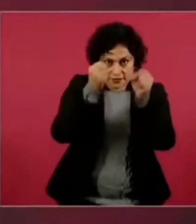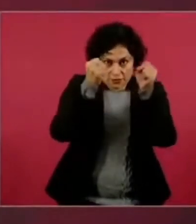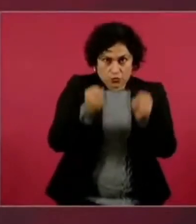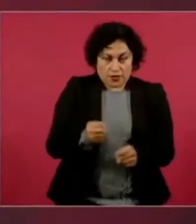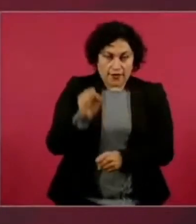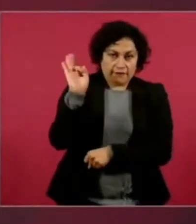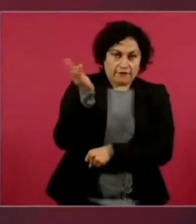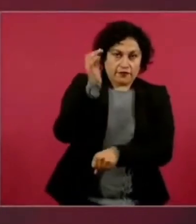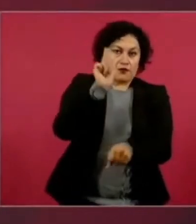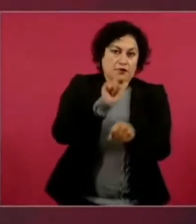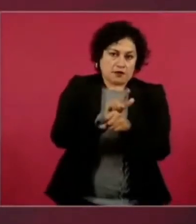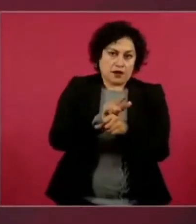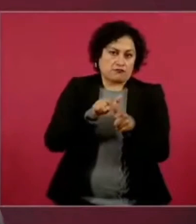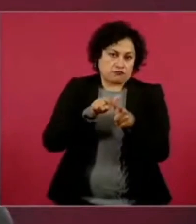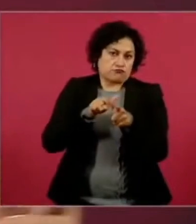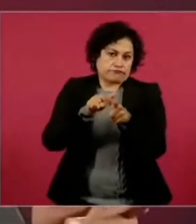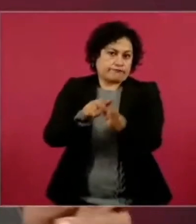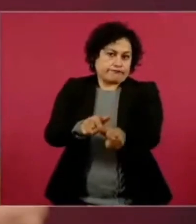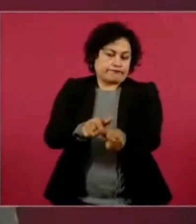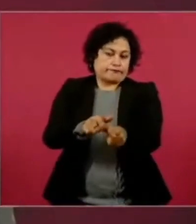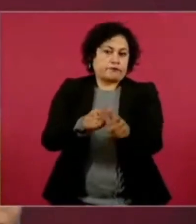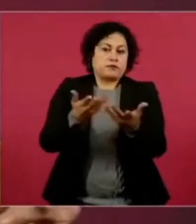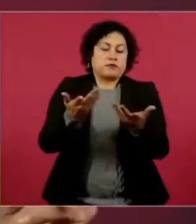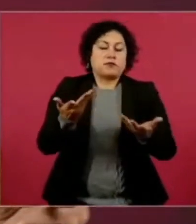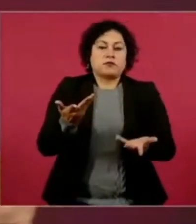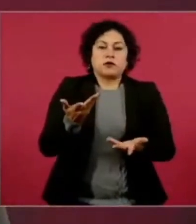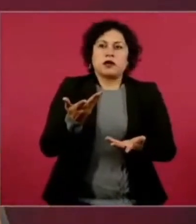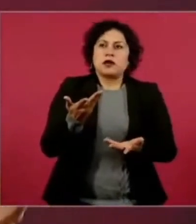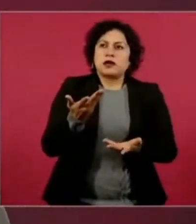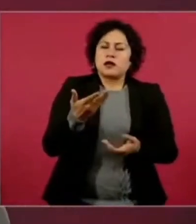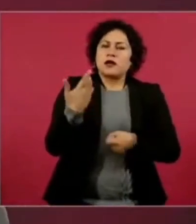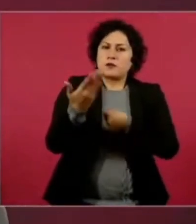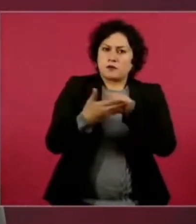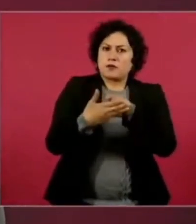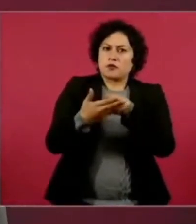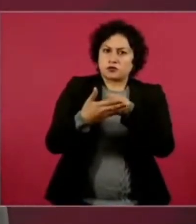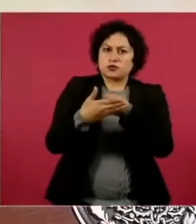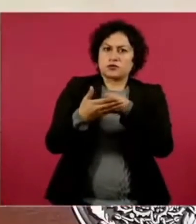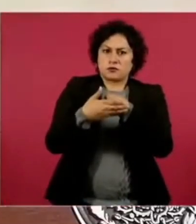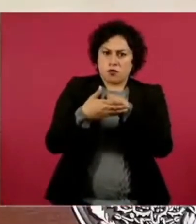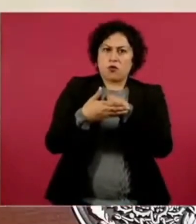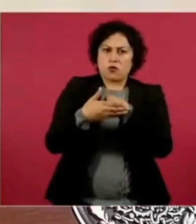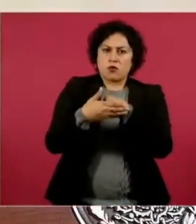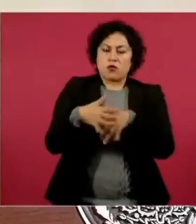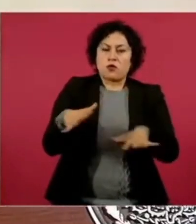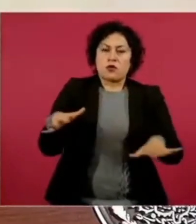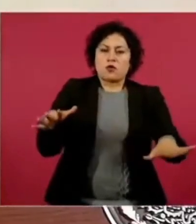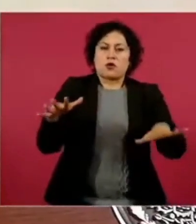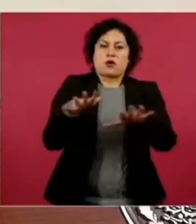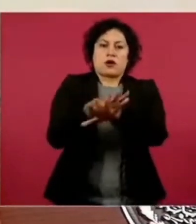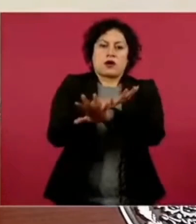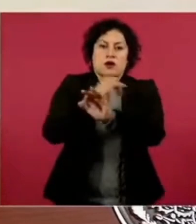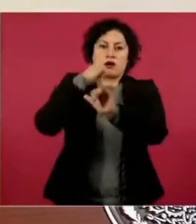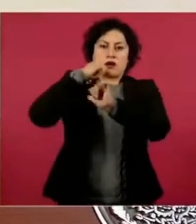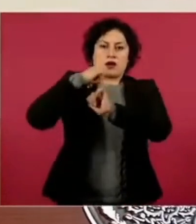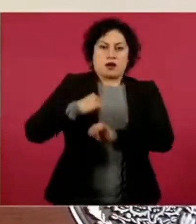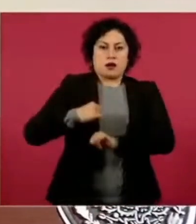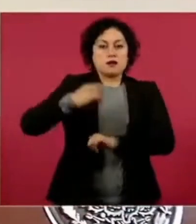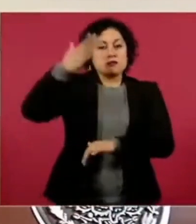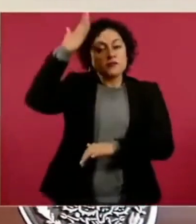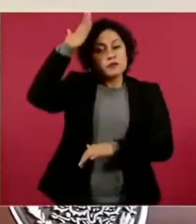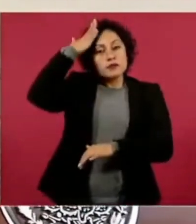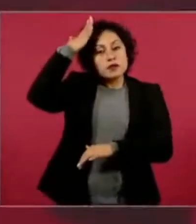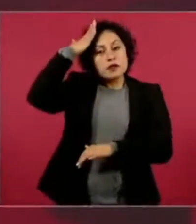federal. Incluso está por hacerse el cambio del comandante